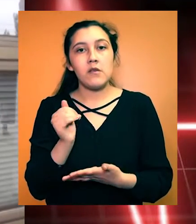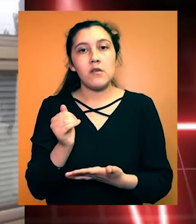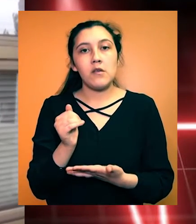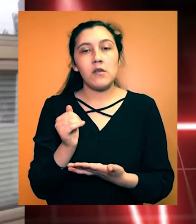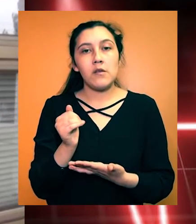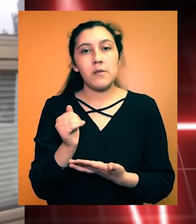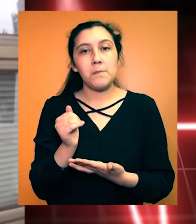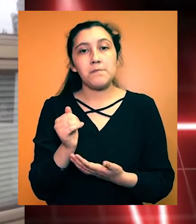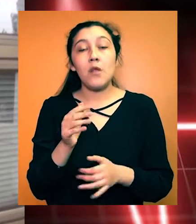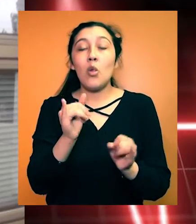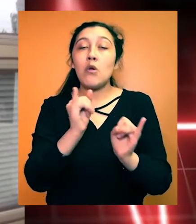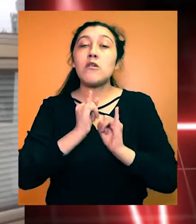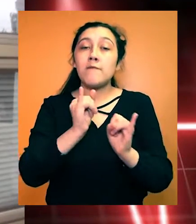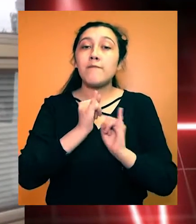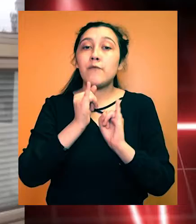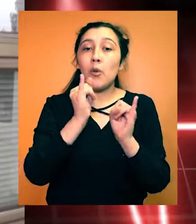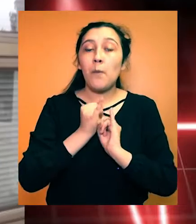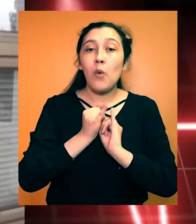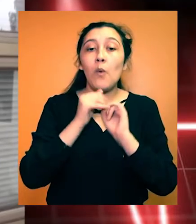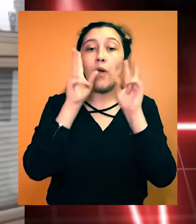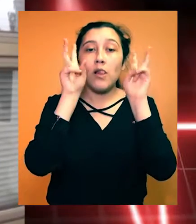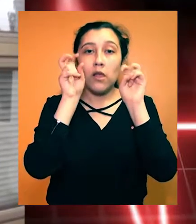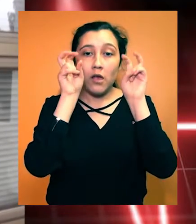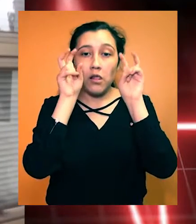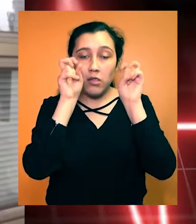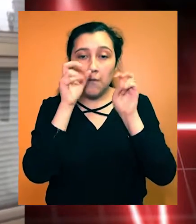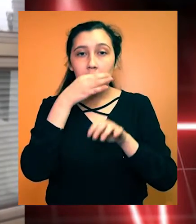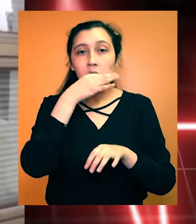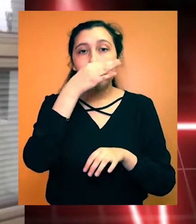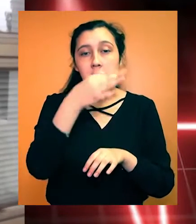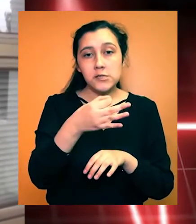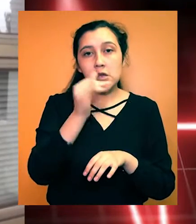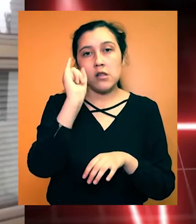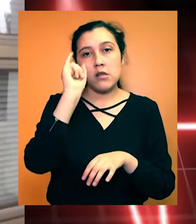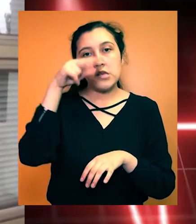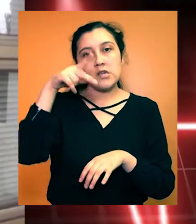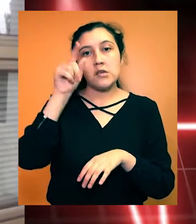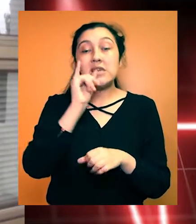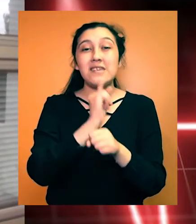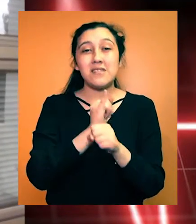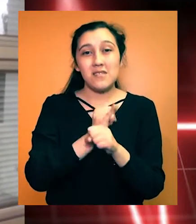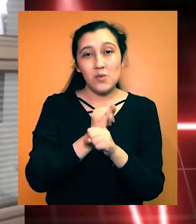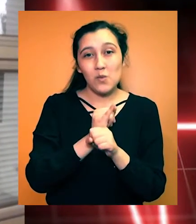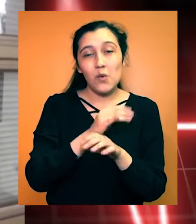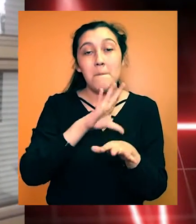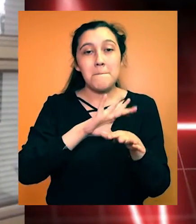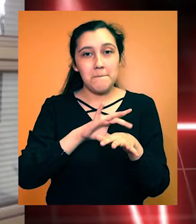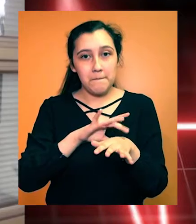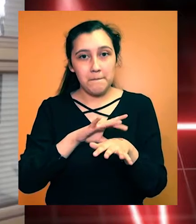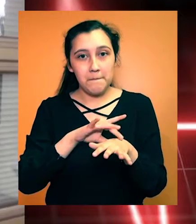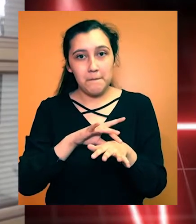se nos informó ahí el tema de lo que decía el Instituto Médico Legal, y ahí se nos decía que estuvo 2 días el